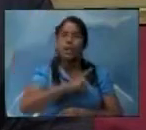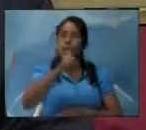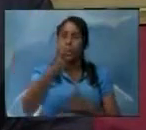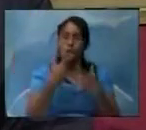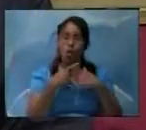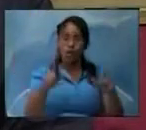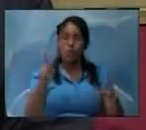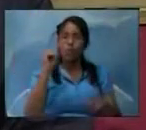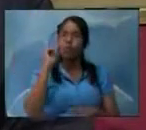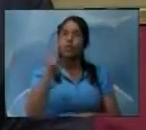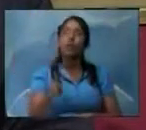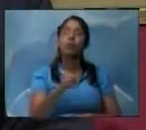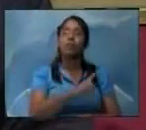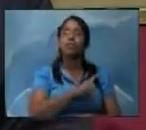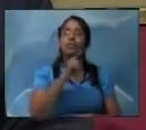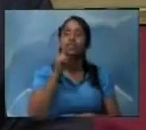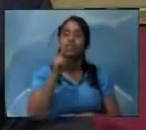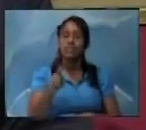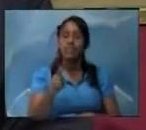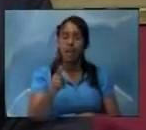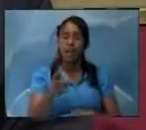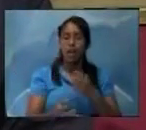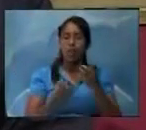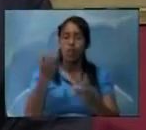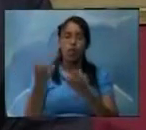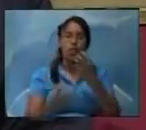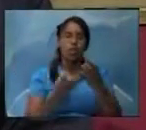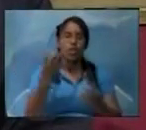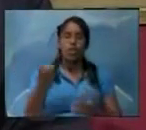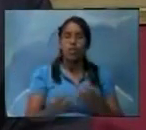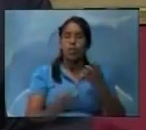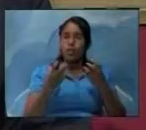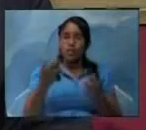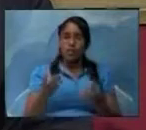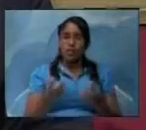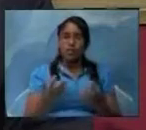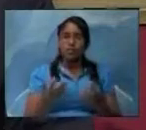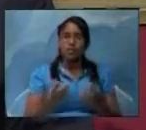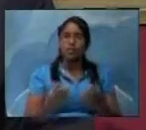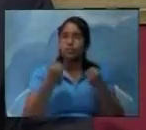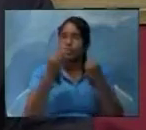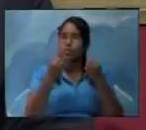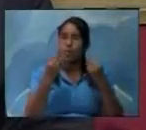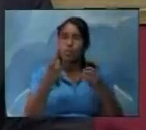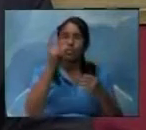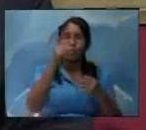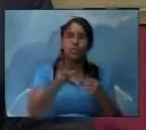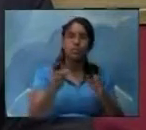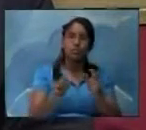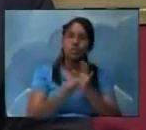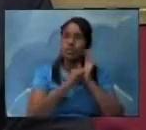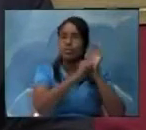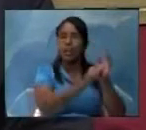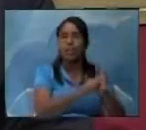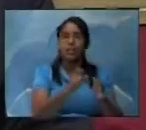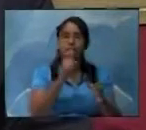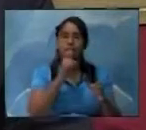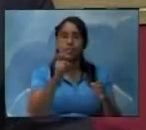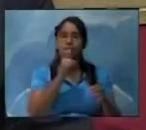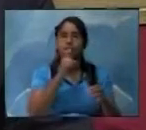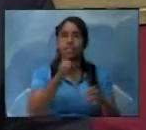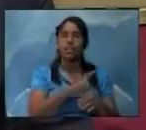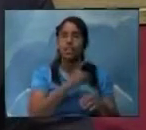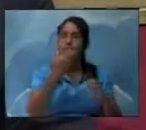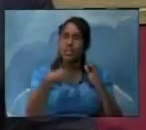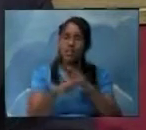y los libró también del horno de fuego ardiendo. Muchas son las circunstancias